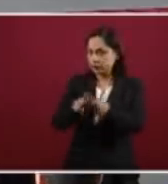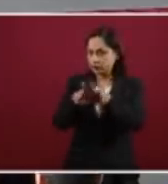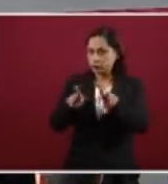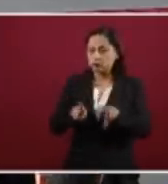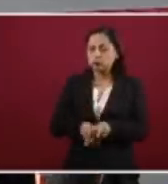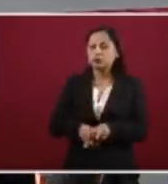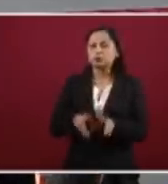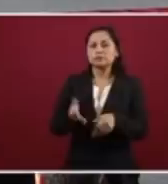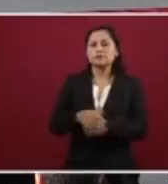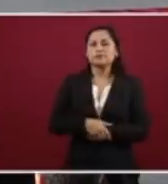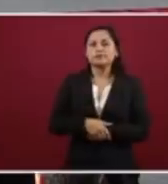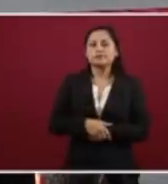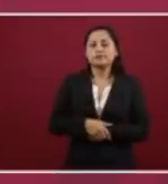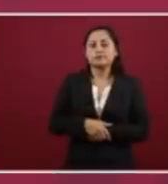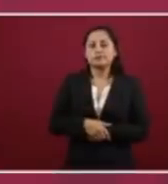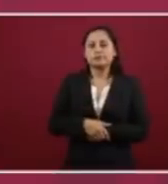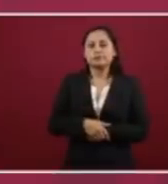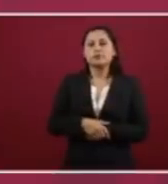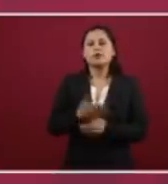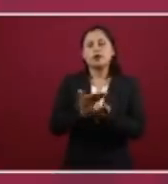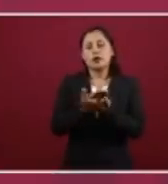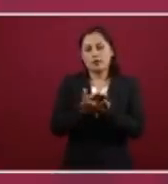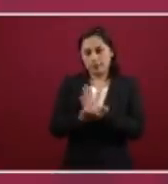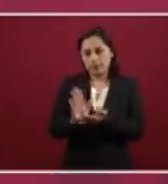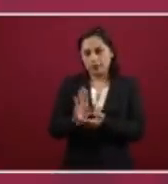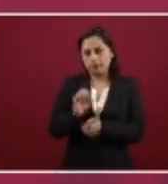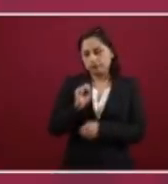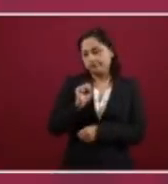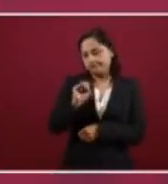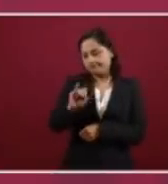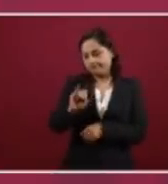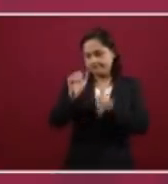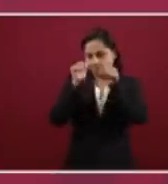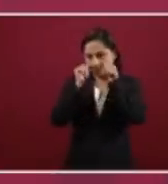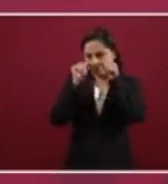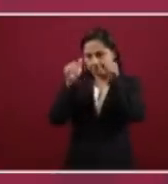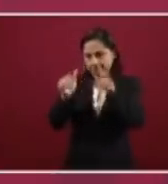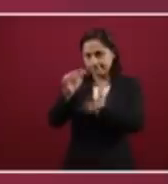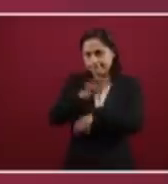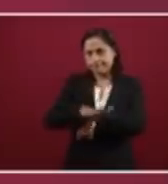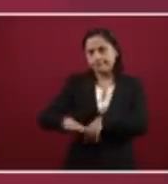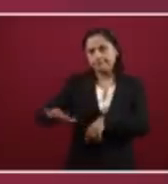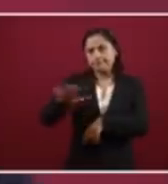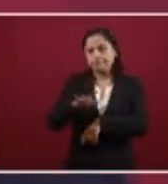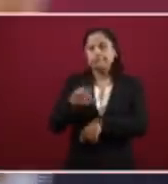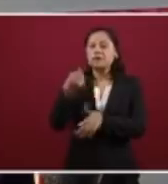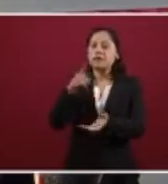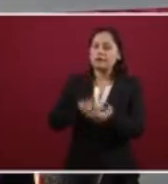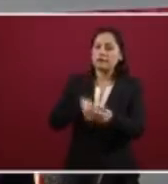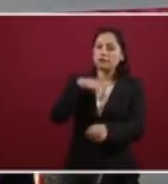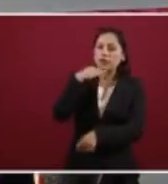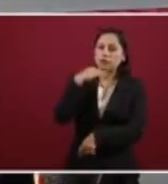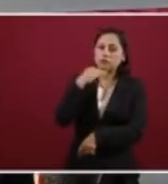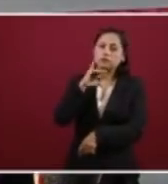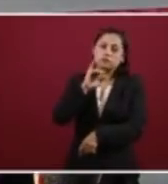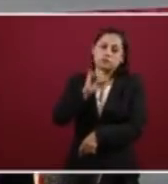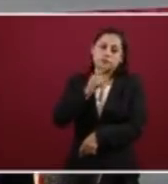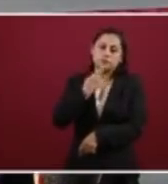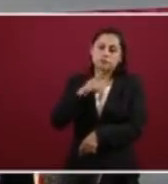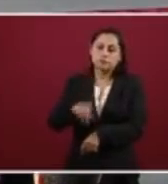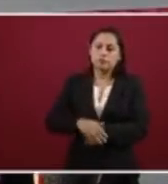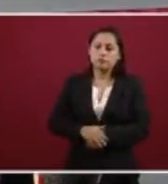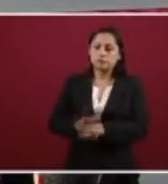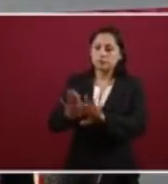de, pues sí, atender los casos en donde, por supuesto, ha habido corrupción. Pero, ¿por qué no le explica del